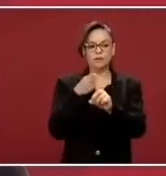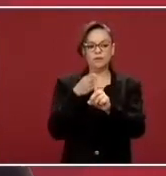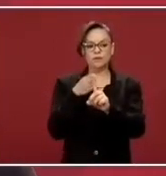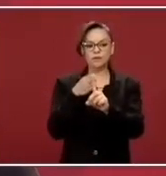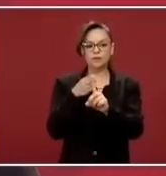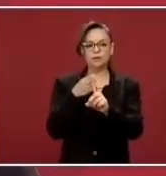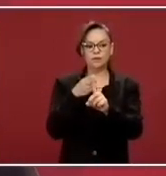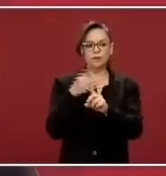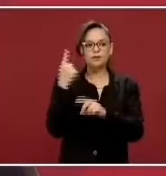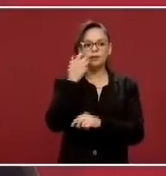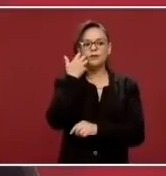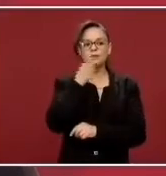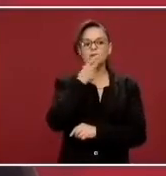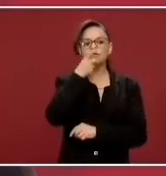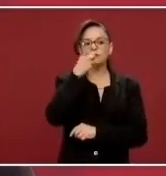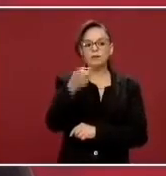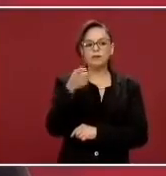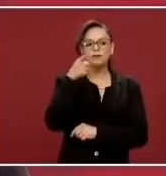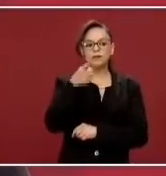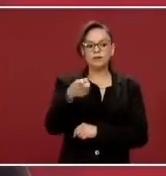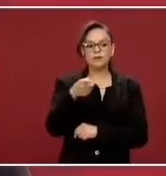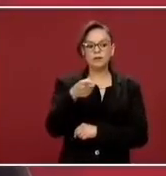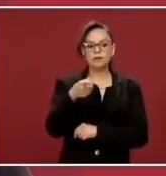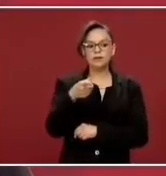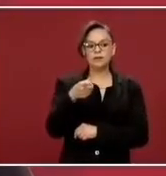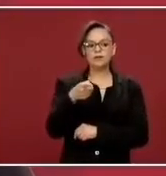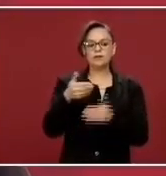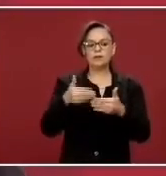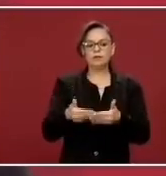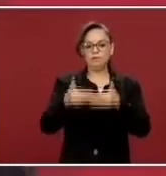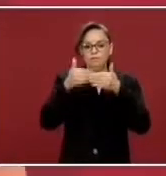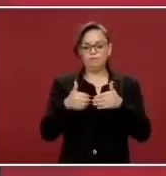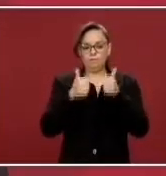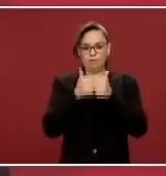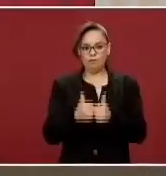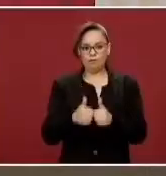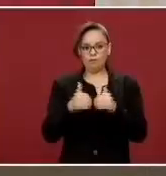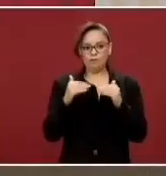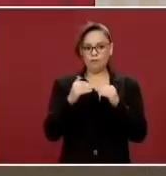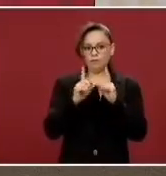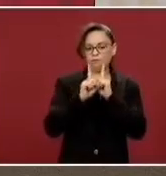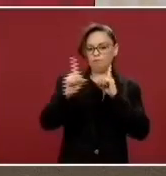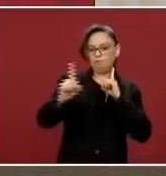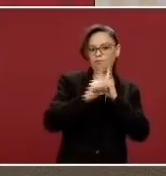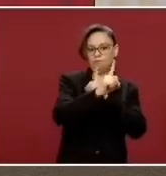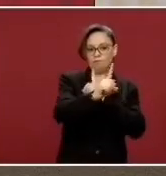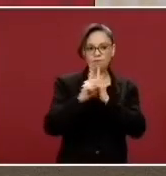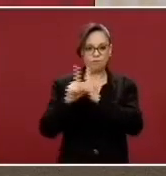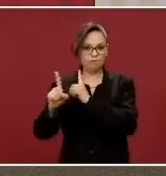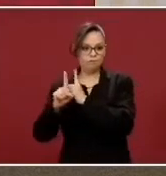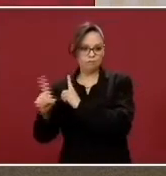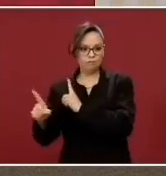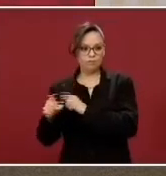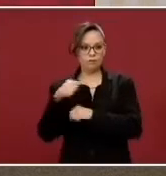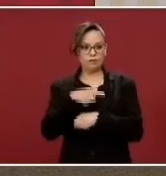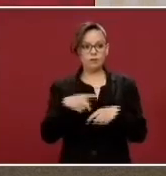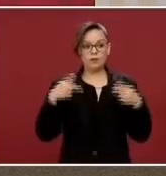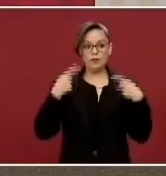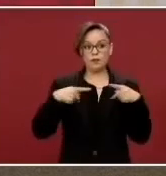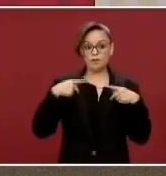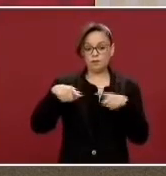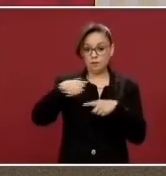quiere decir la acción de sana distancia, que no depende de los individuos, de las personas, sino de las